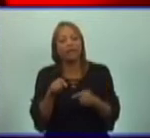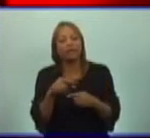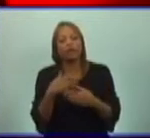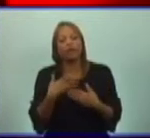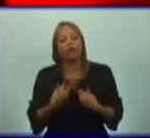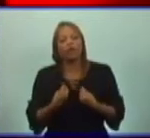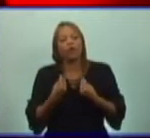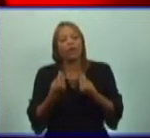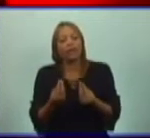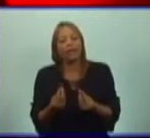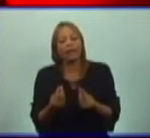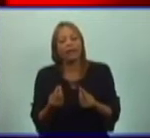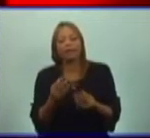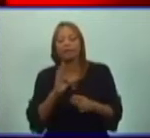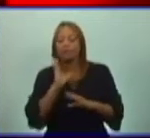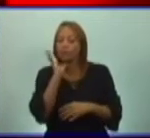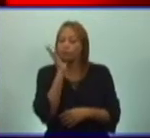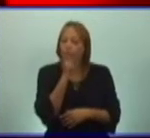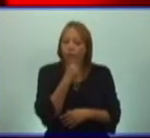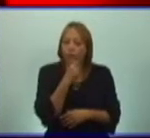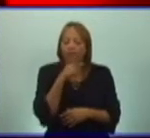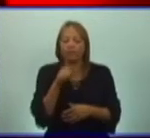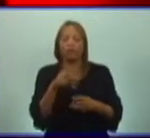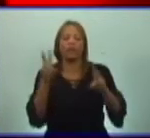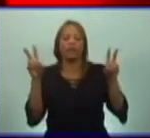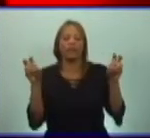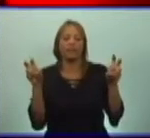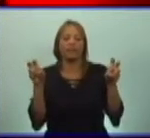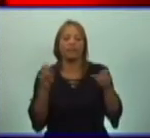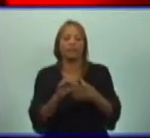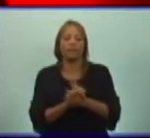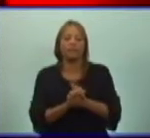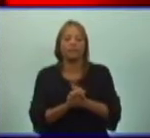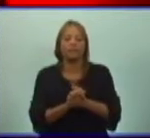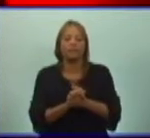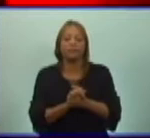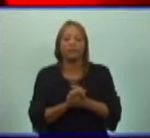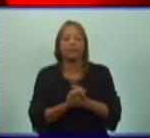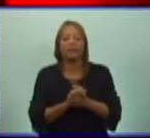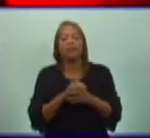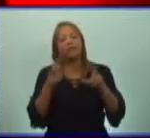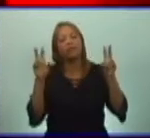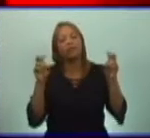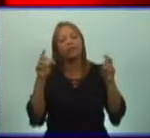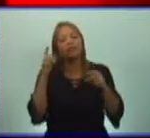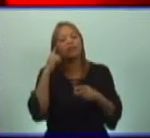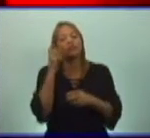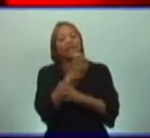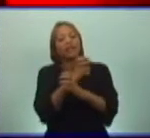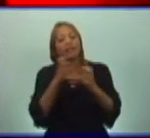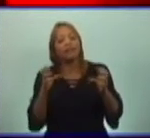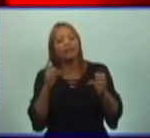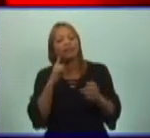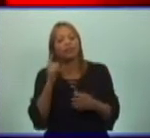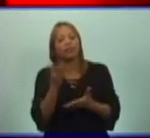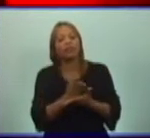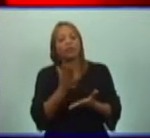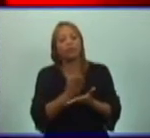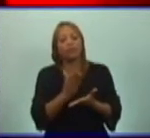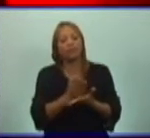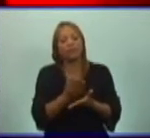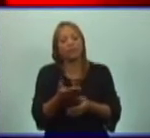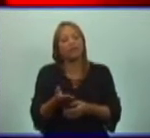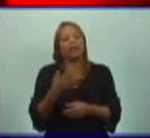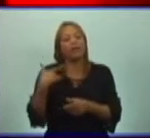da la cualidad al texto de convertirse en un texto científico que ya lo estudiaste en